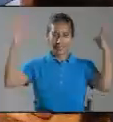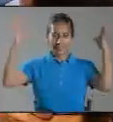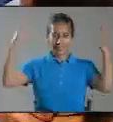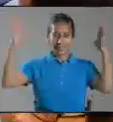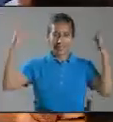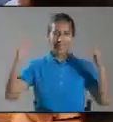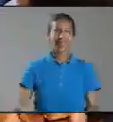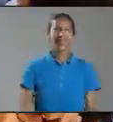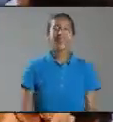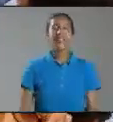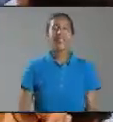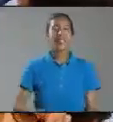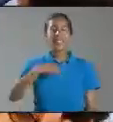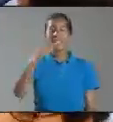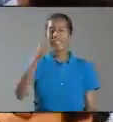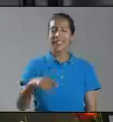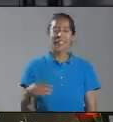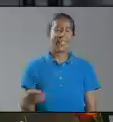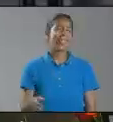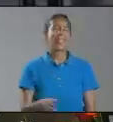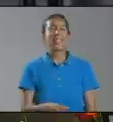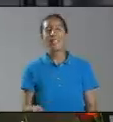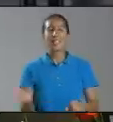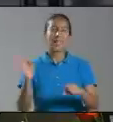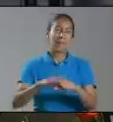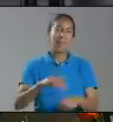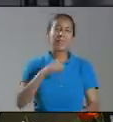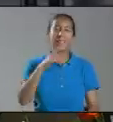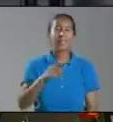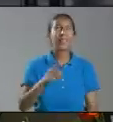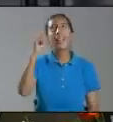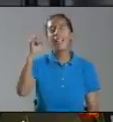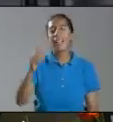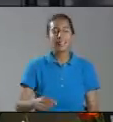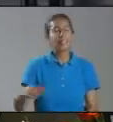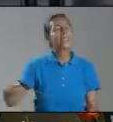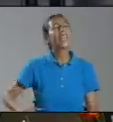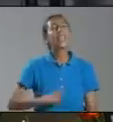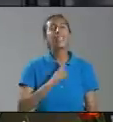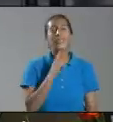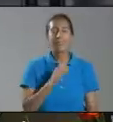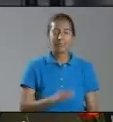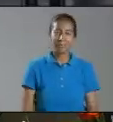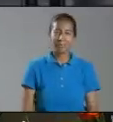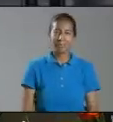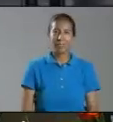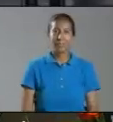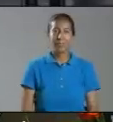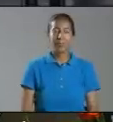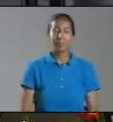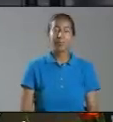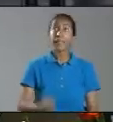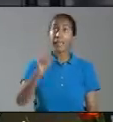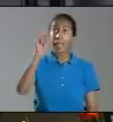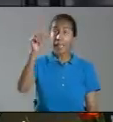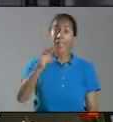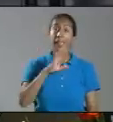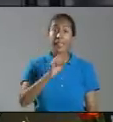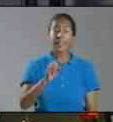hasta además está a decir, lo merece, ¿eh? Entonces, resulta que Él es el